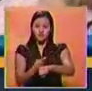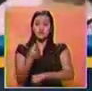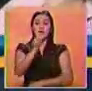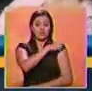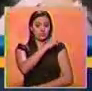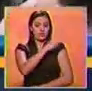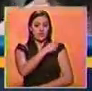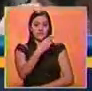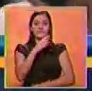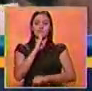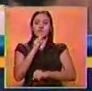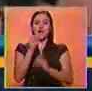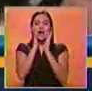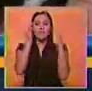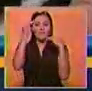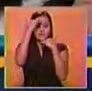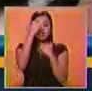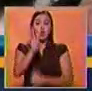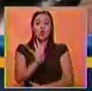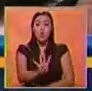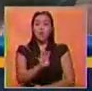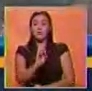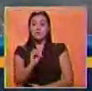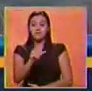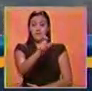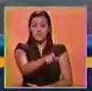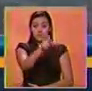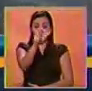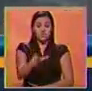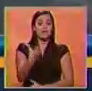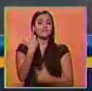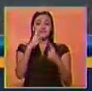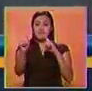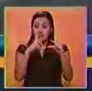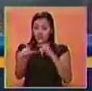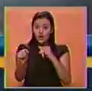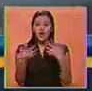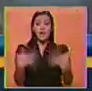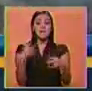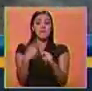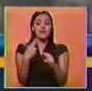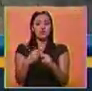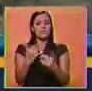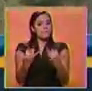autoridades atienden en albergues provisionales a unas 400 personas que evacuaron la zona de riesgo de